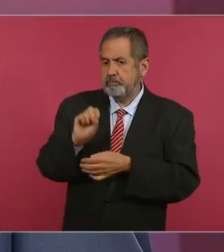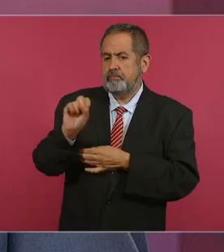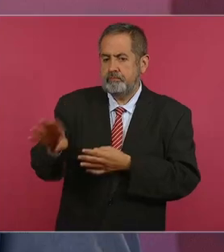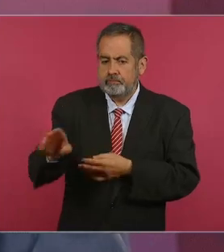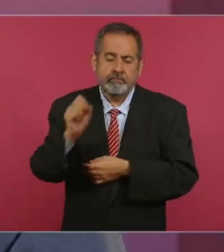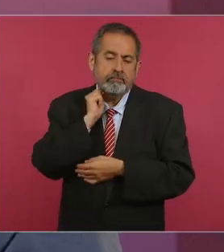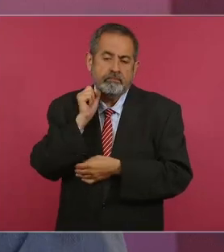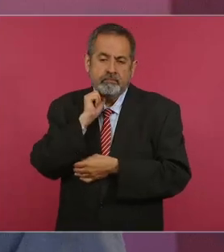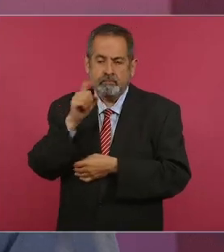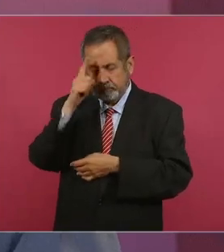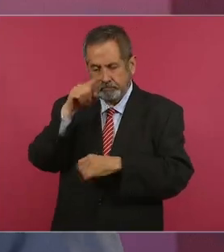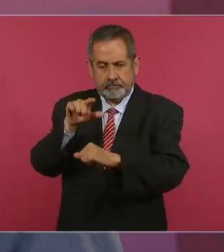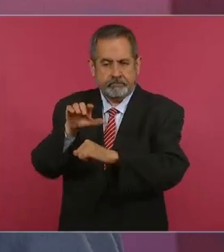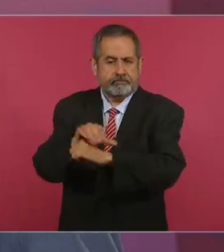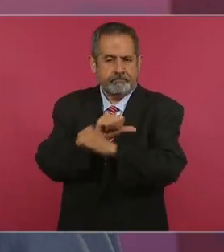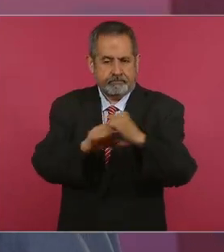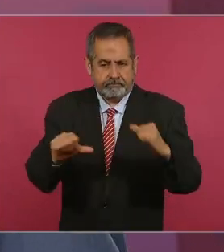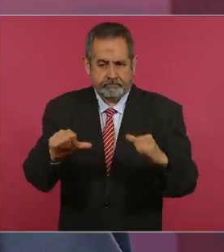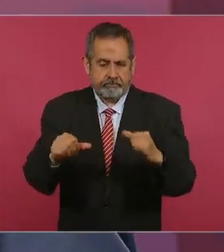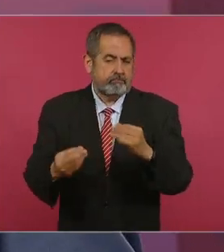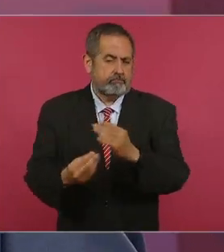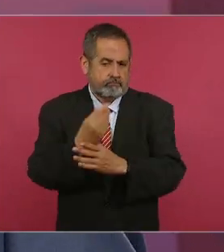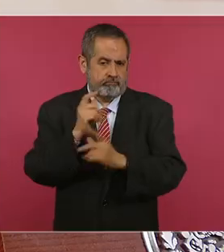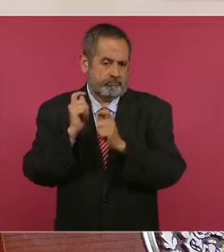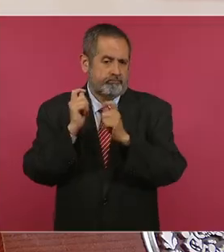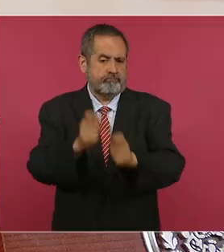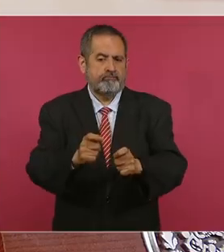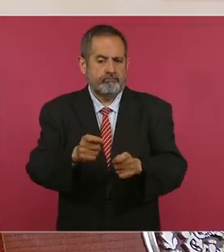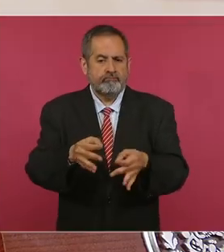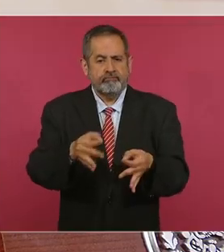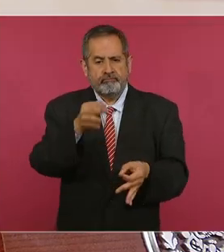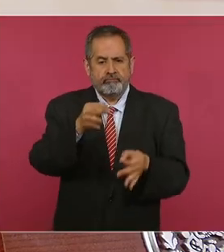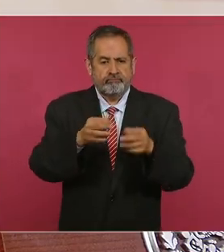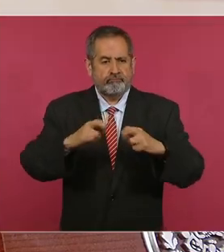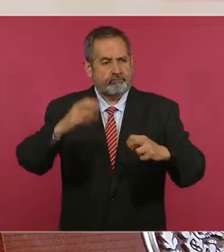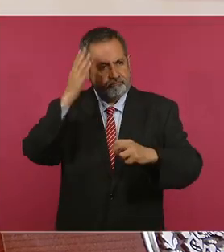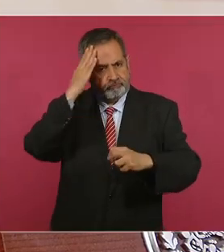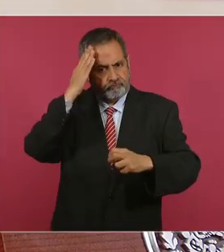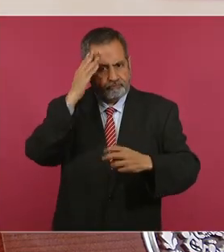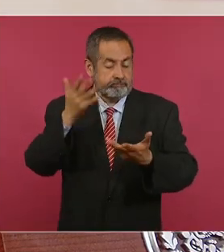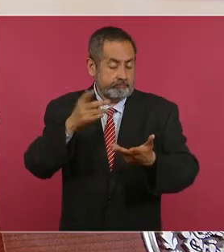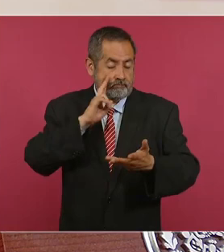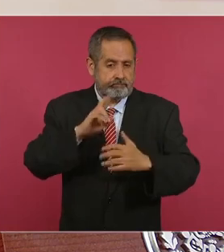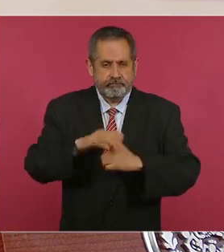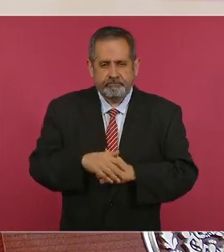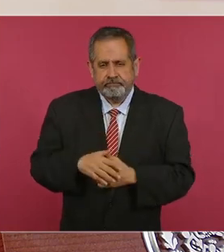Entonces, ya voy a empezar a ver a quién propongo, a ver si tengo